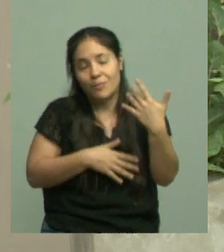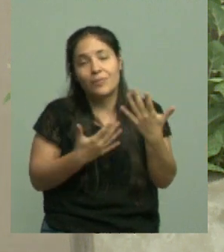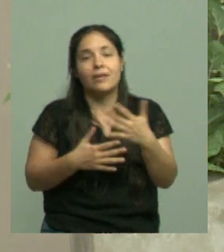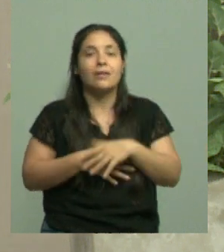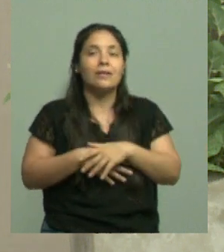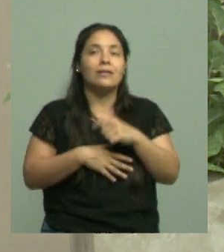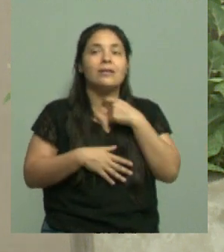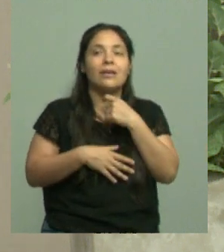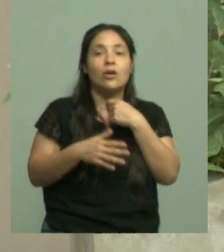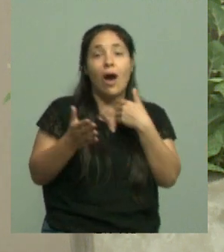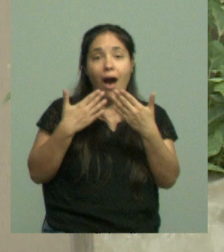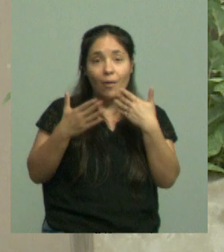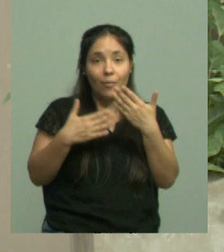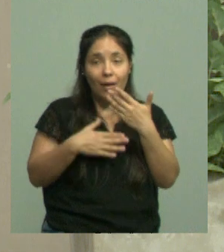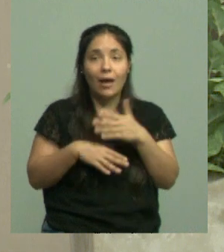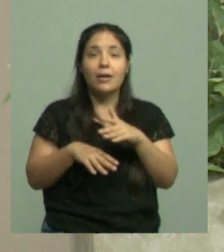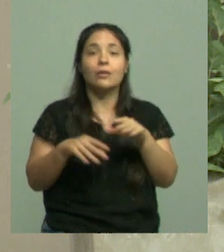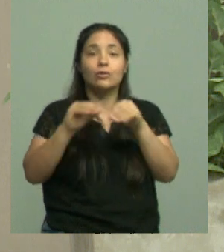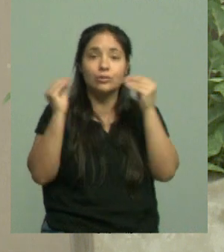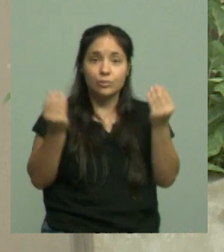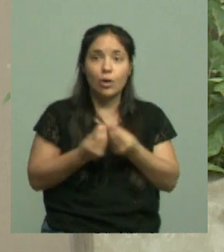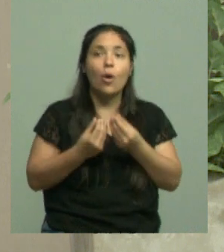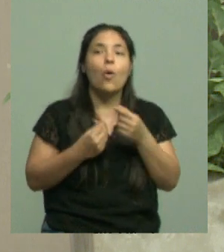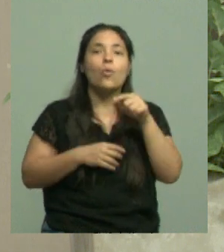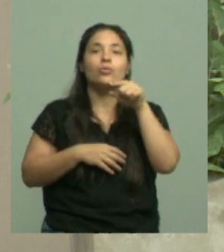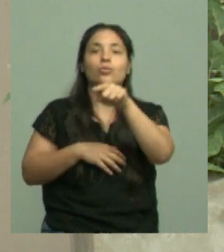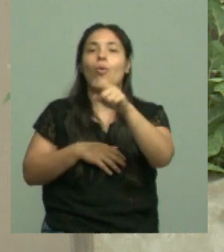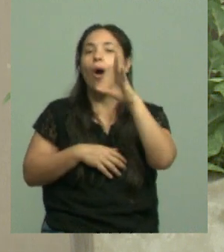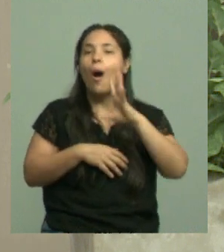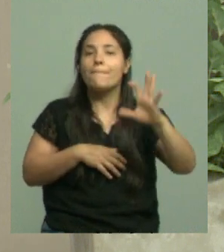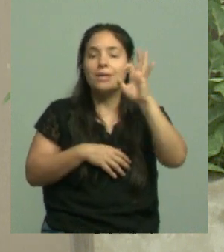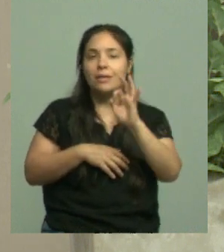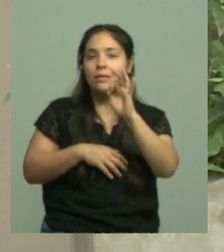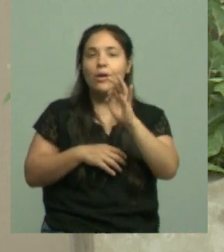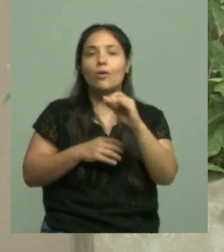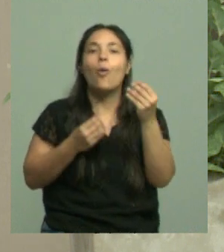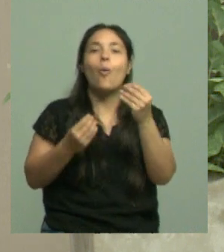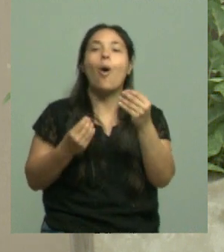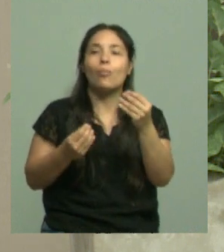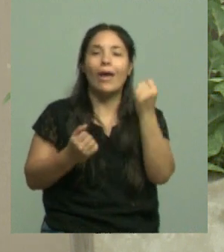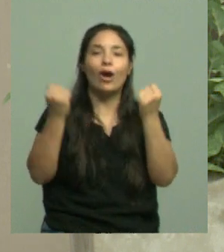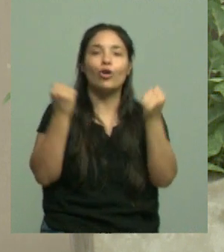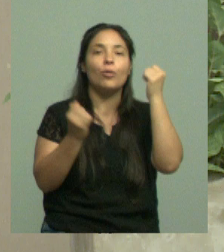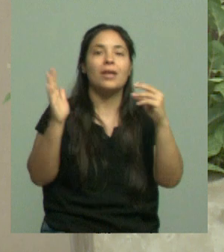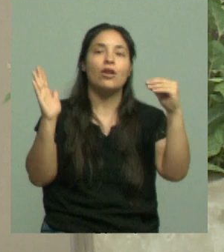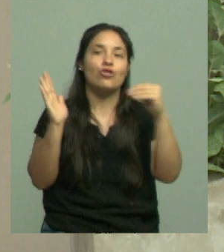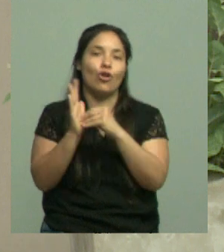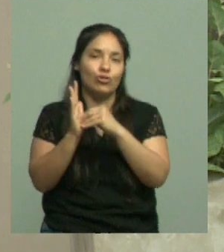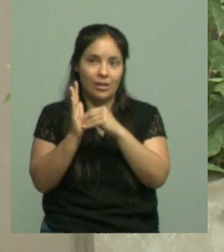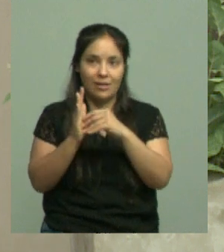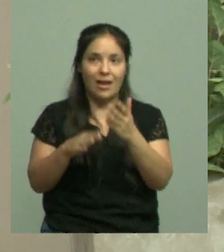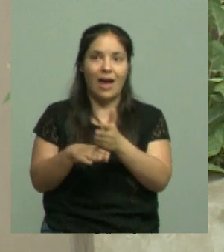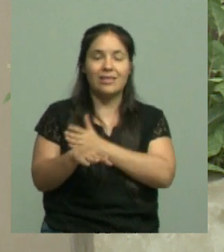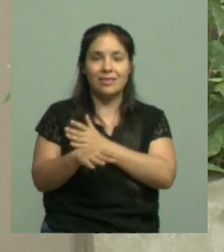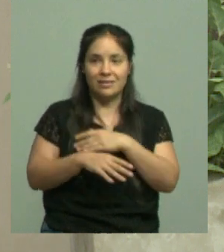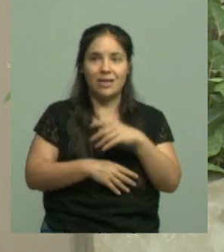esta nota con una calificación tuya en cuanto a lo económico del gobierno de Javier Milei. Previamente te voy a decir que